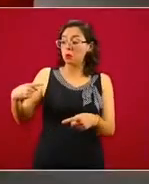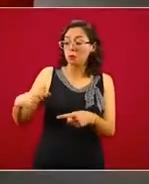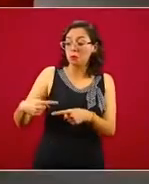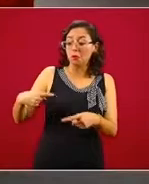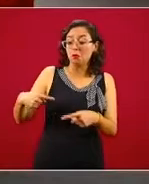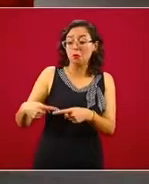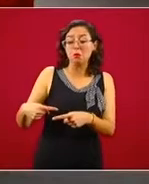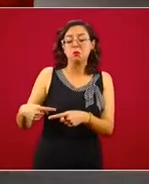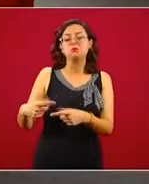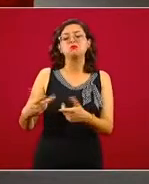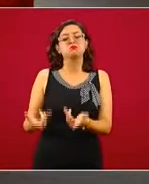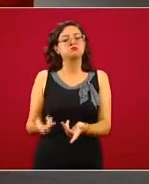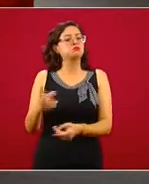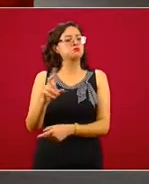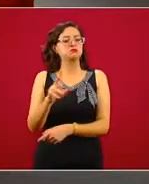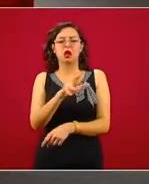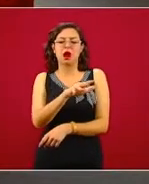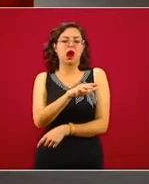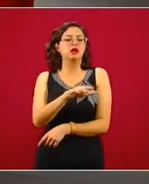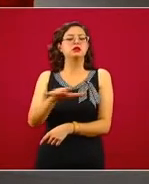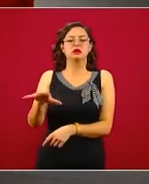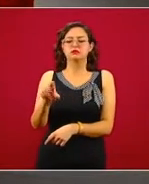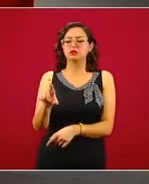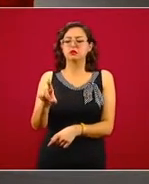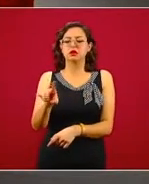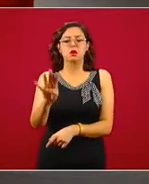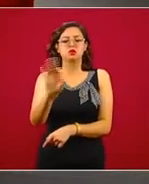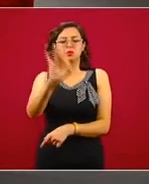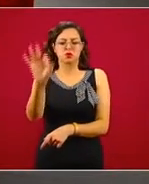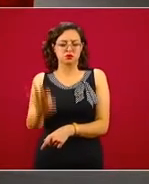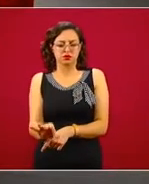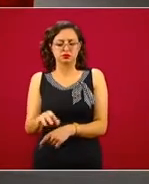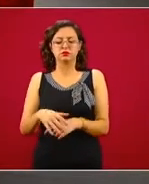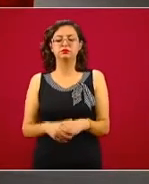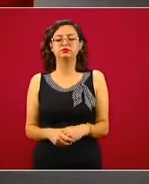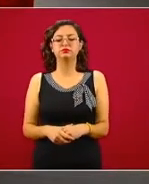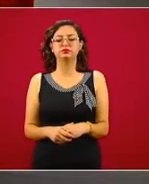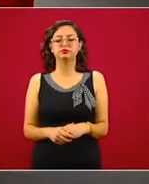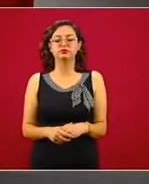se ha mantenido la de hospitalización general en ese So porcentaje. we've had